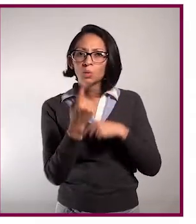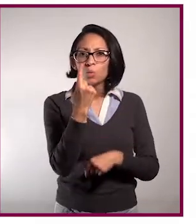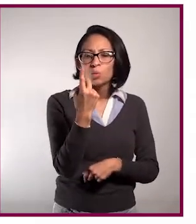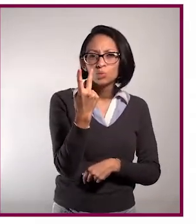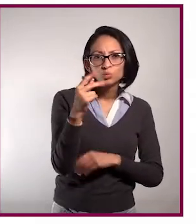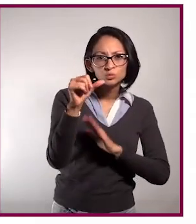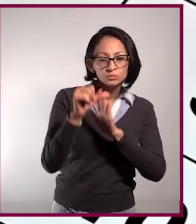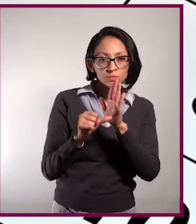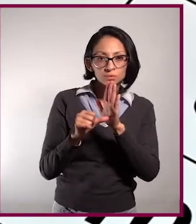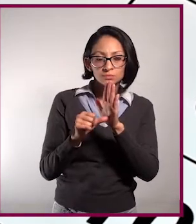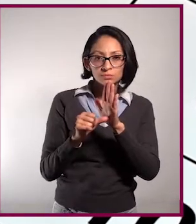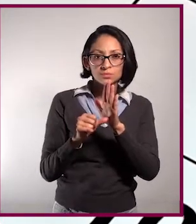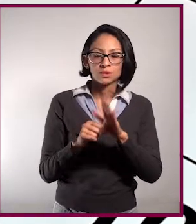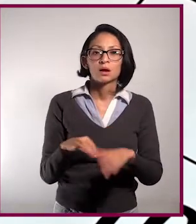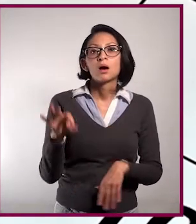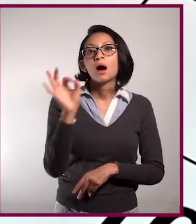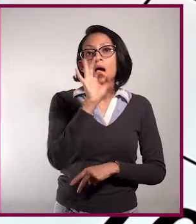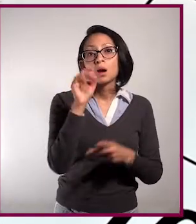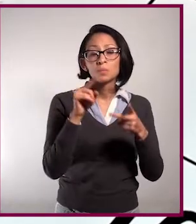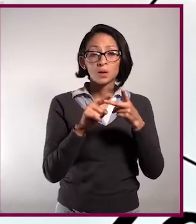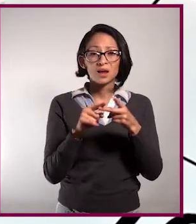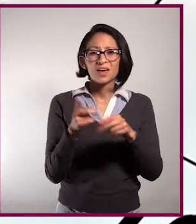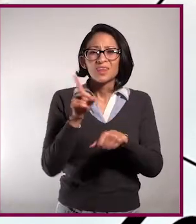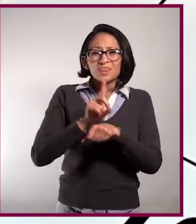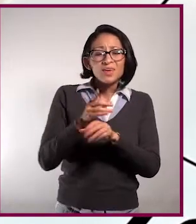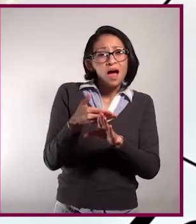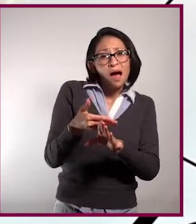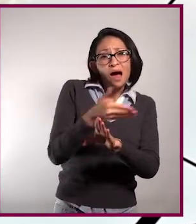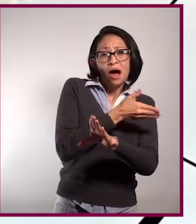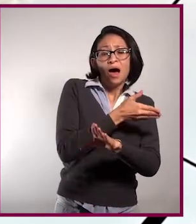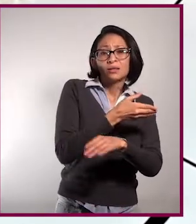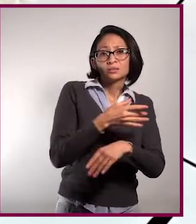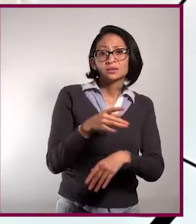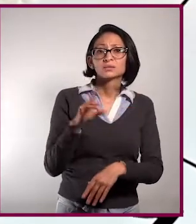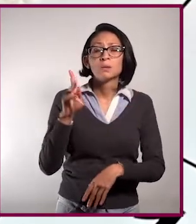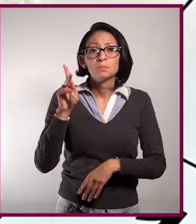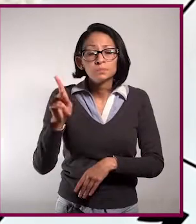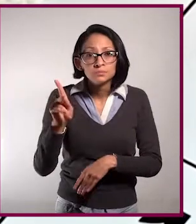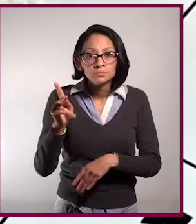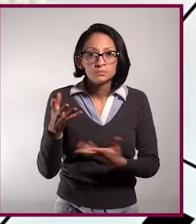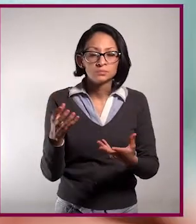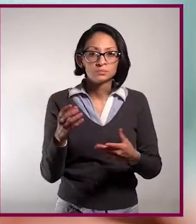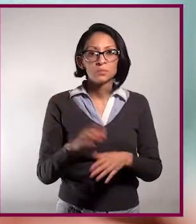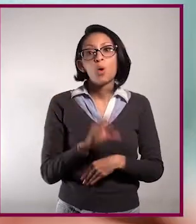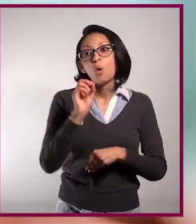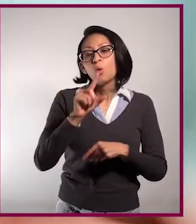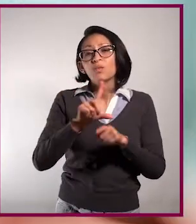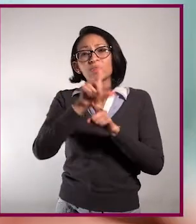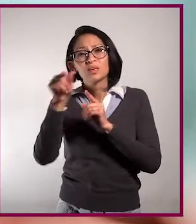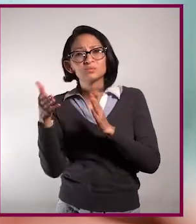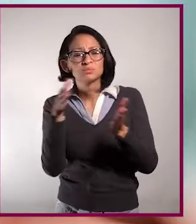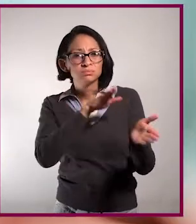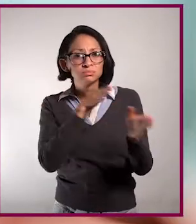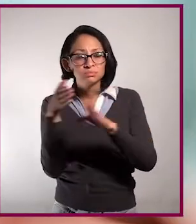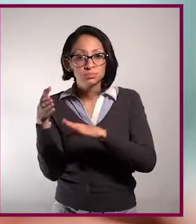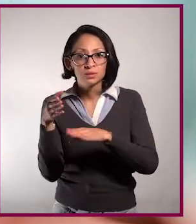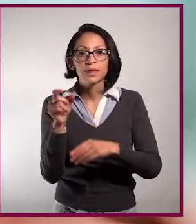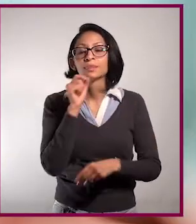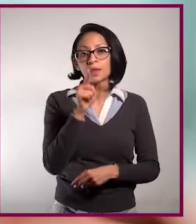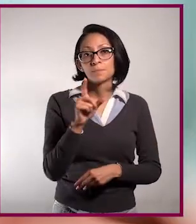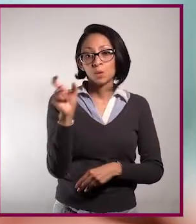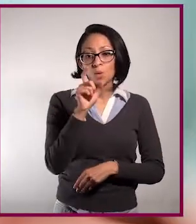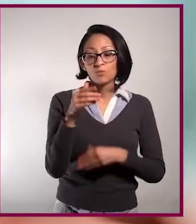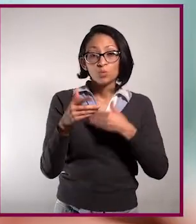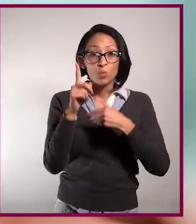1 o 2 meses. Si tu periodo llega muchos días antes o muchos días después a lo esperado. Si en cada ciclo tienes